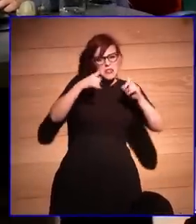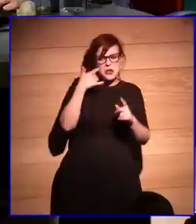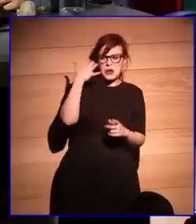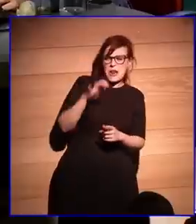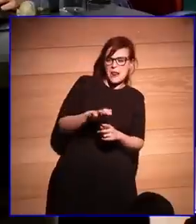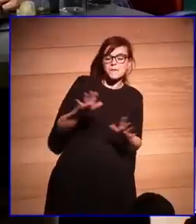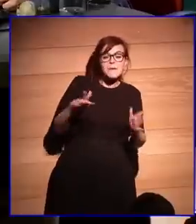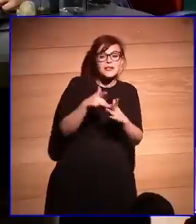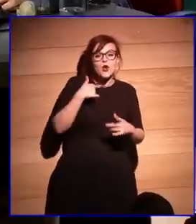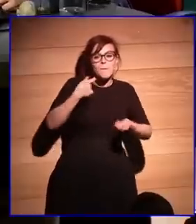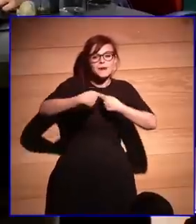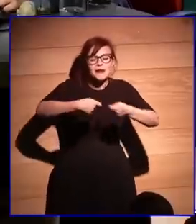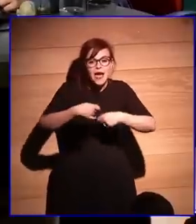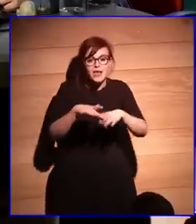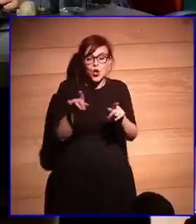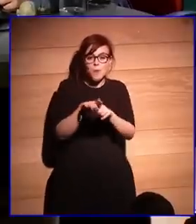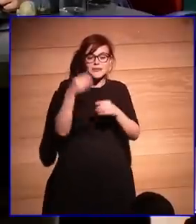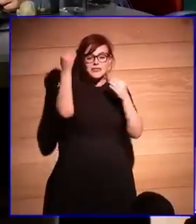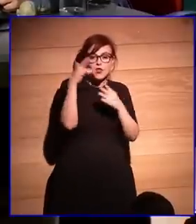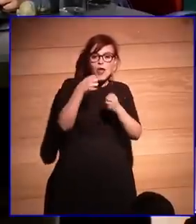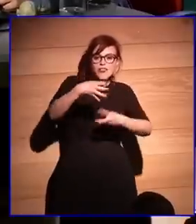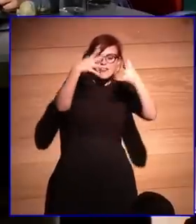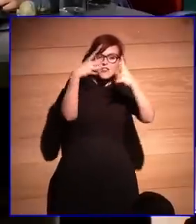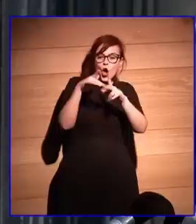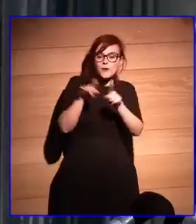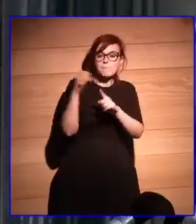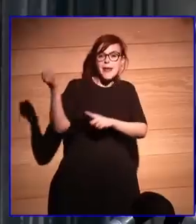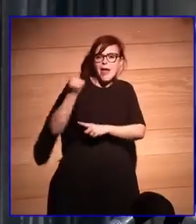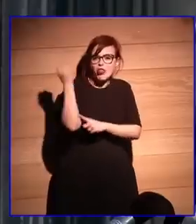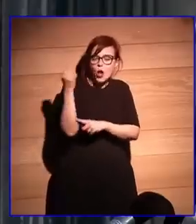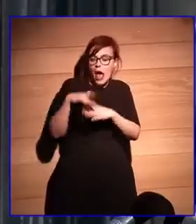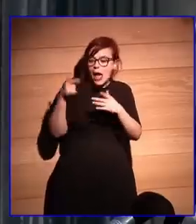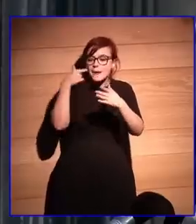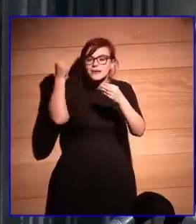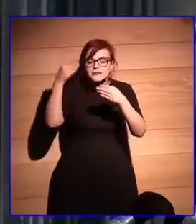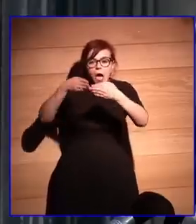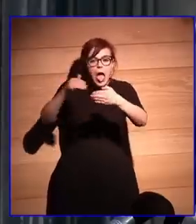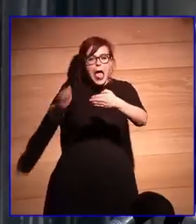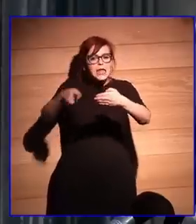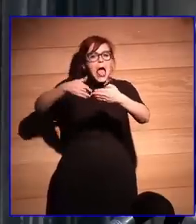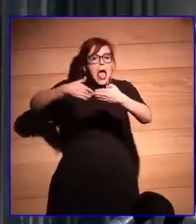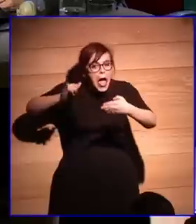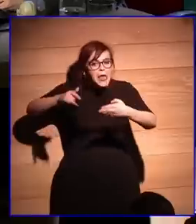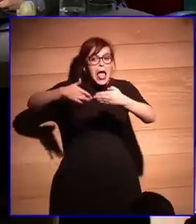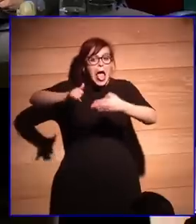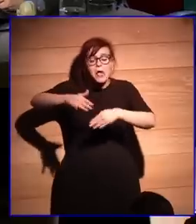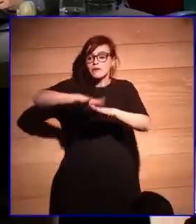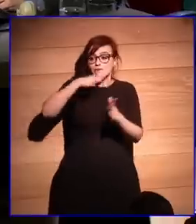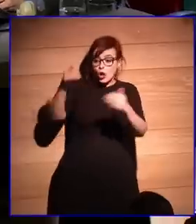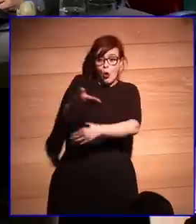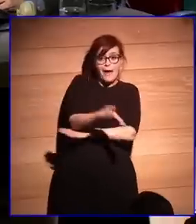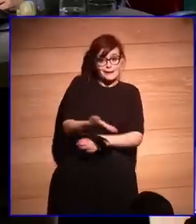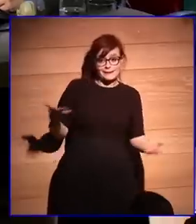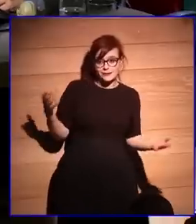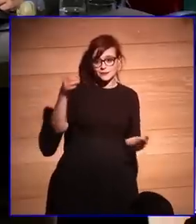creyendo e intentando que había un Mercadona en la esquina de mi edificio y por más que creo y voy a él, no aparece. No crees que hay. No crees que exista. No crees. No lo crees. Antes... Vamos a ver, John, perdóname